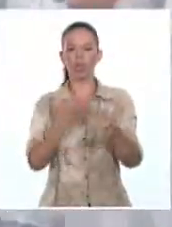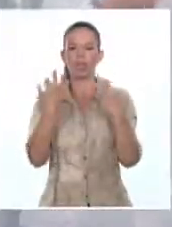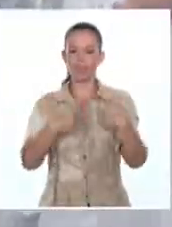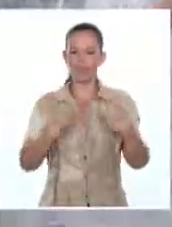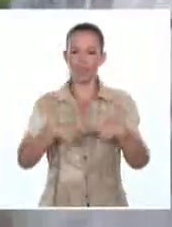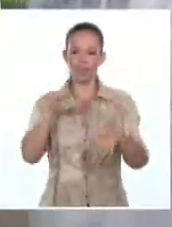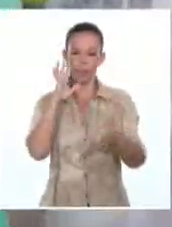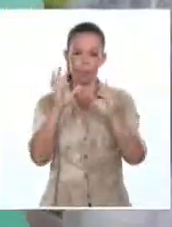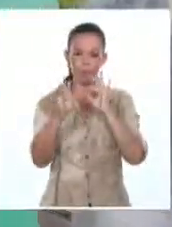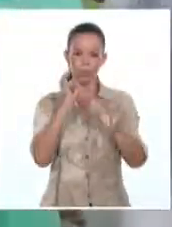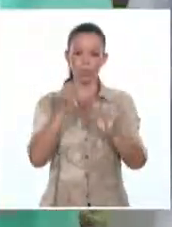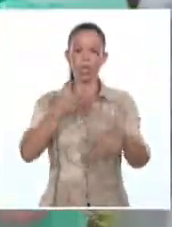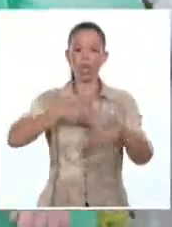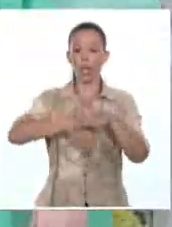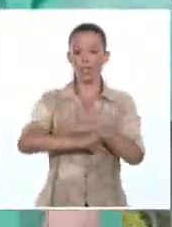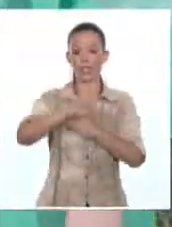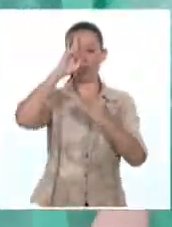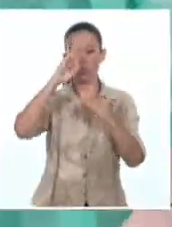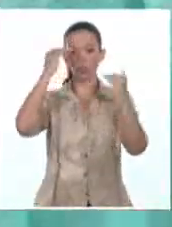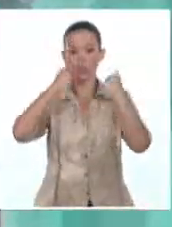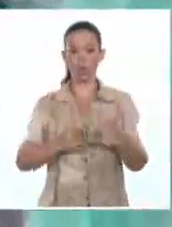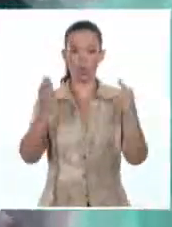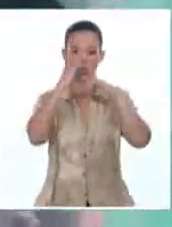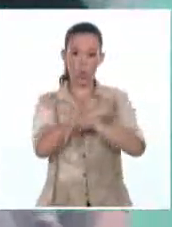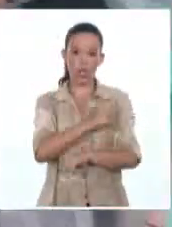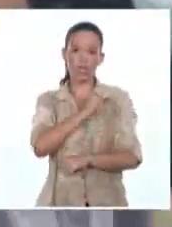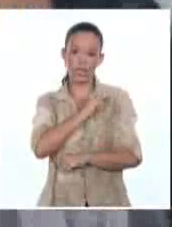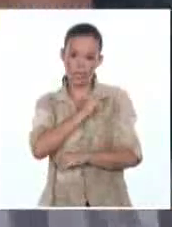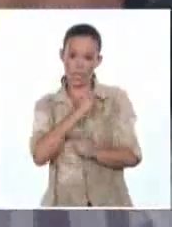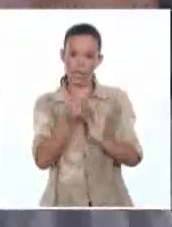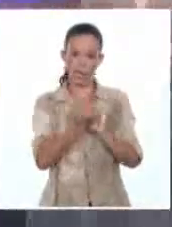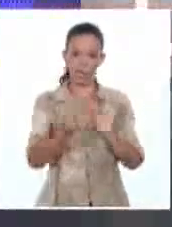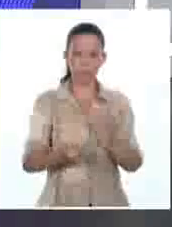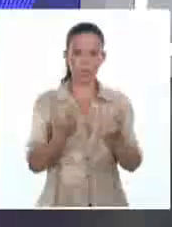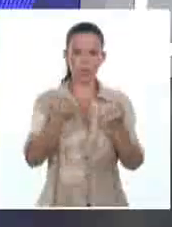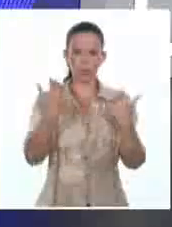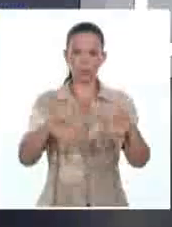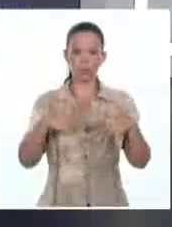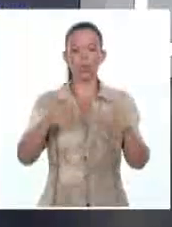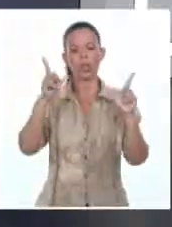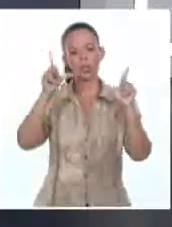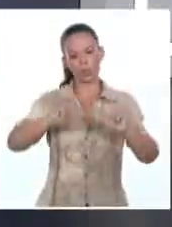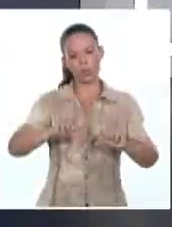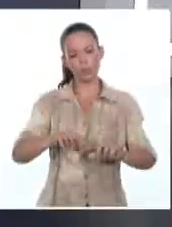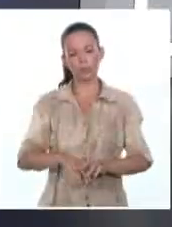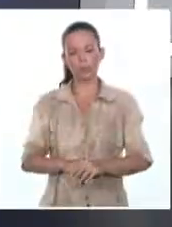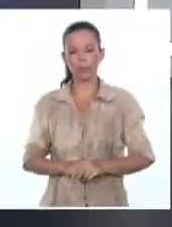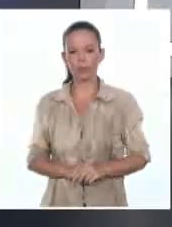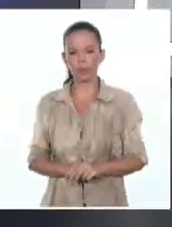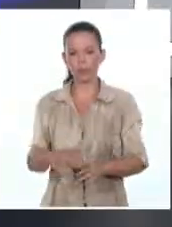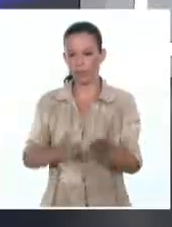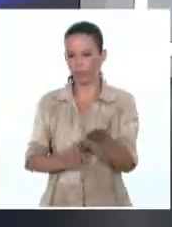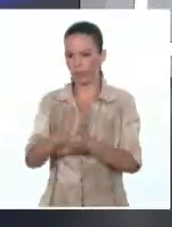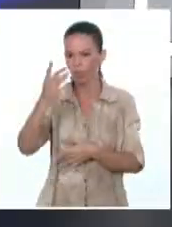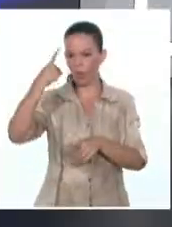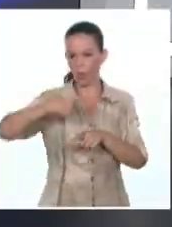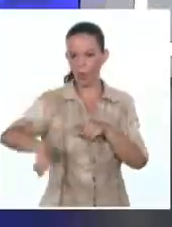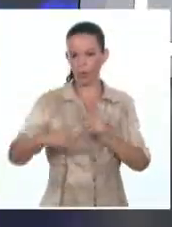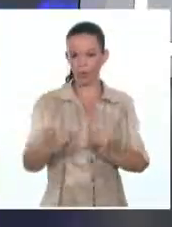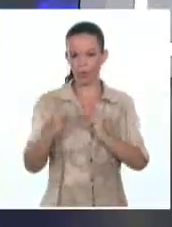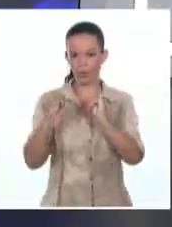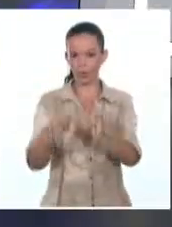acceso a la salud, el aumento de los precios de los alimentos y el desempleo. Y continuamos con más, Froilán, del